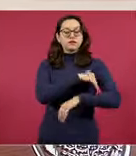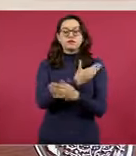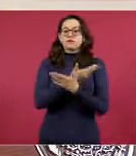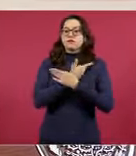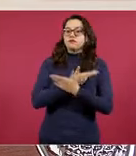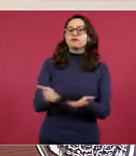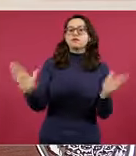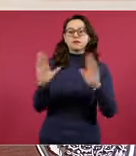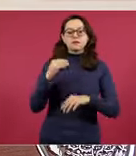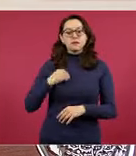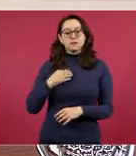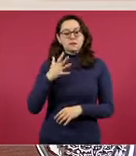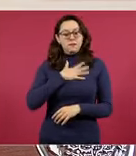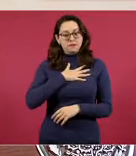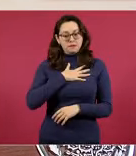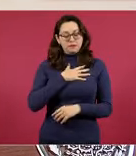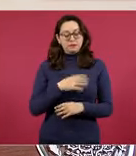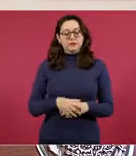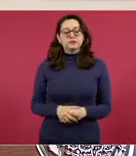Es